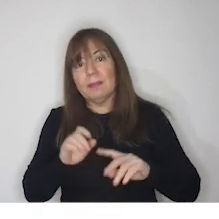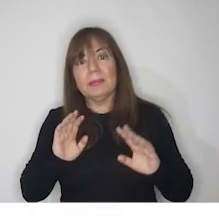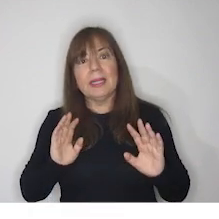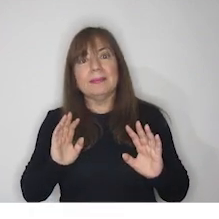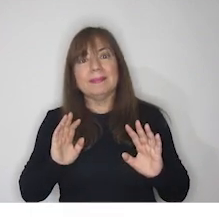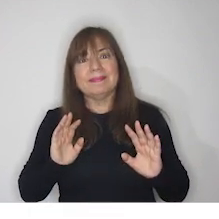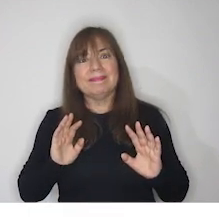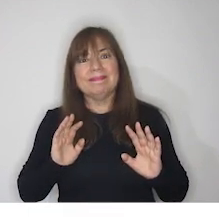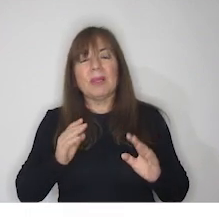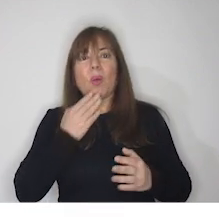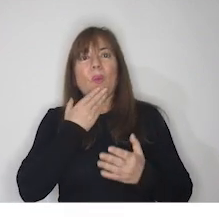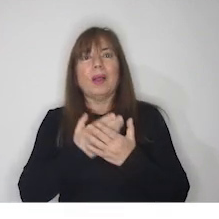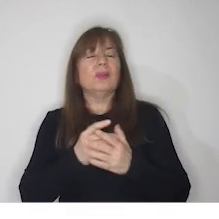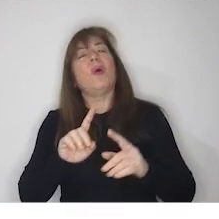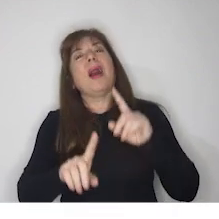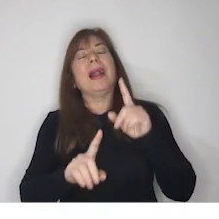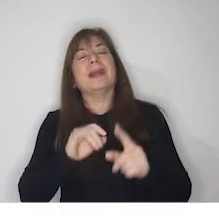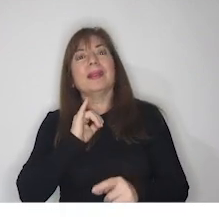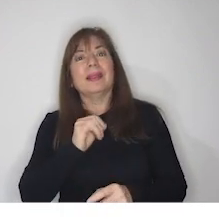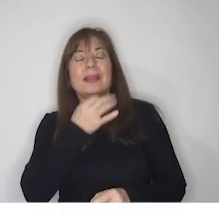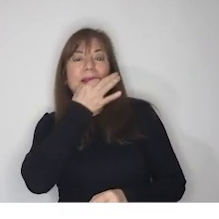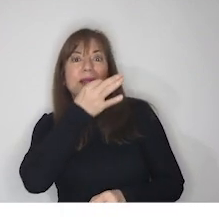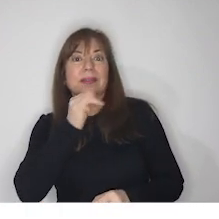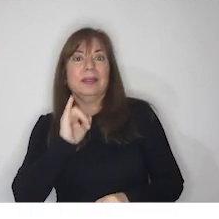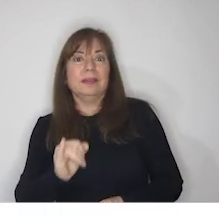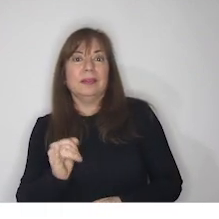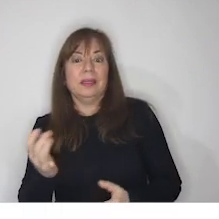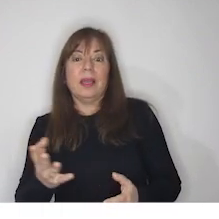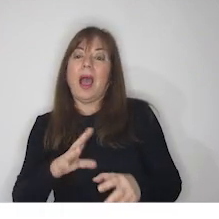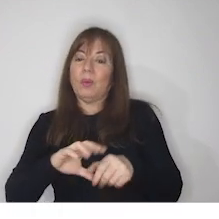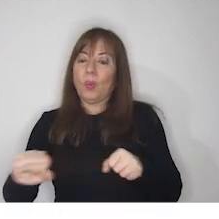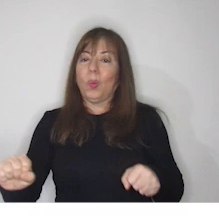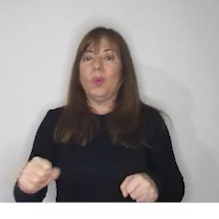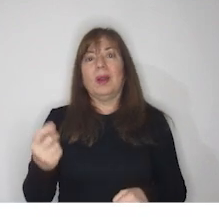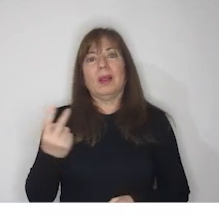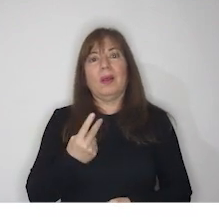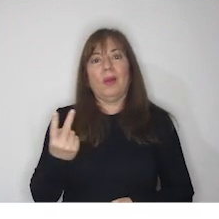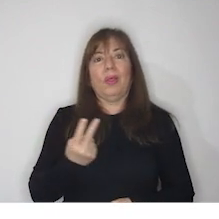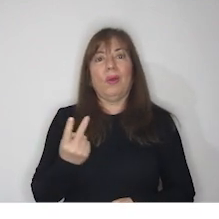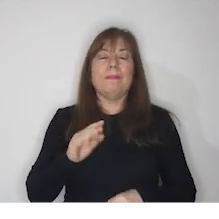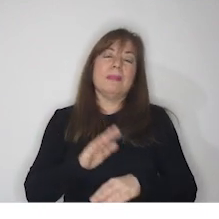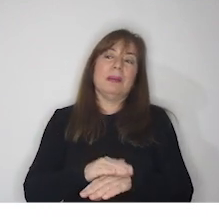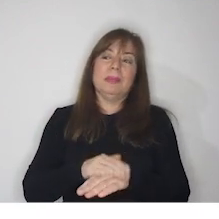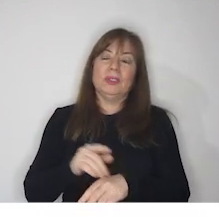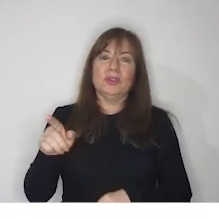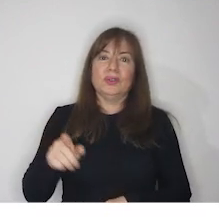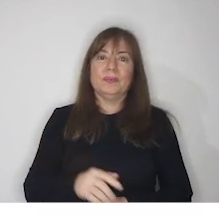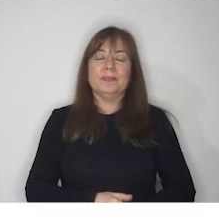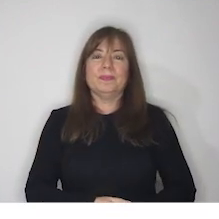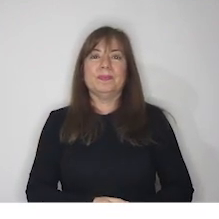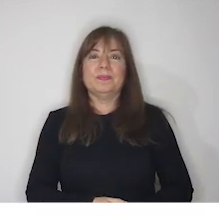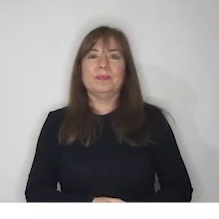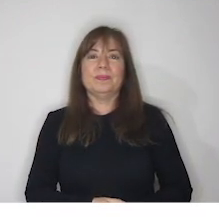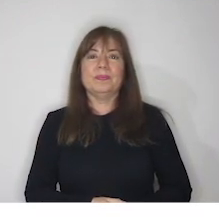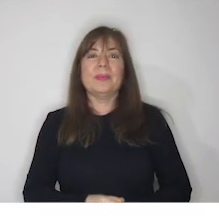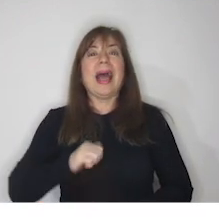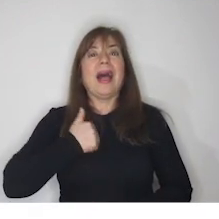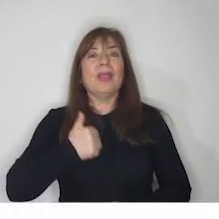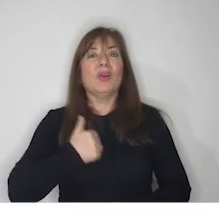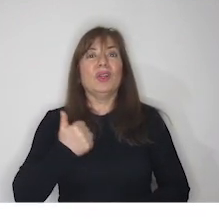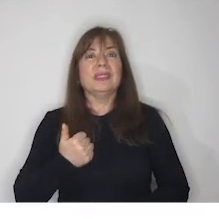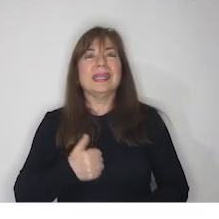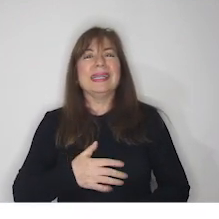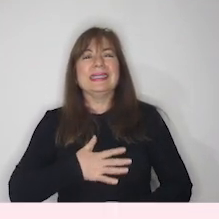Cuando alguien dice no es no con respecto a sí mismo y tu deber es aceptarlo. Por otro lado, cuando alguien dice sí, estamos hablando